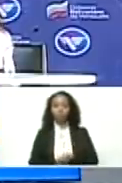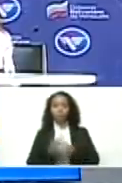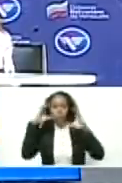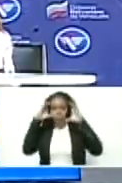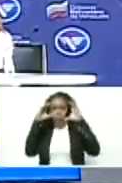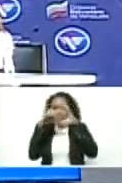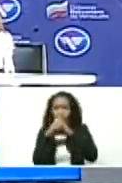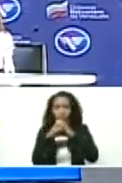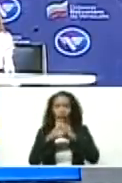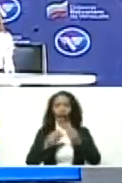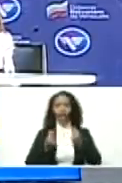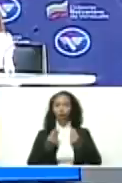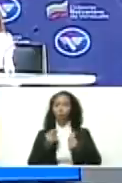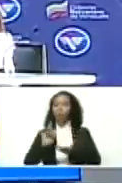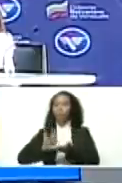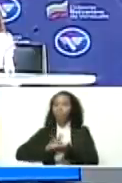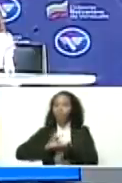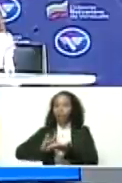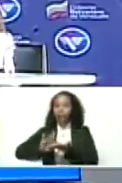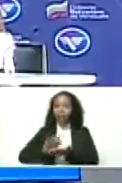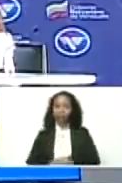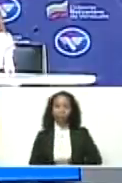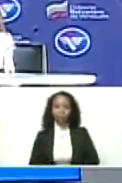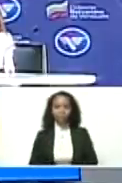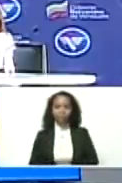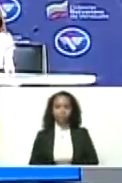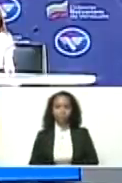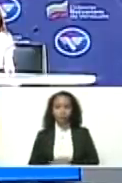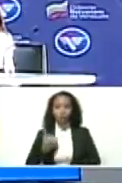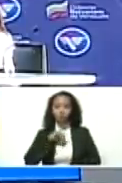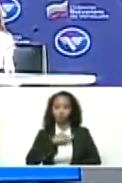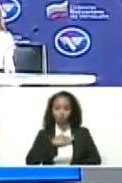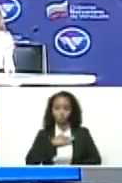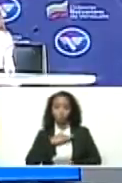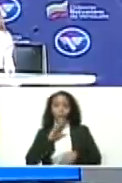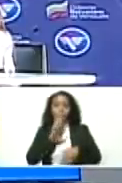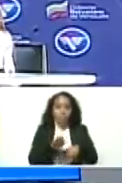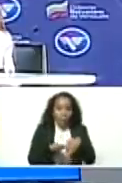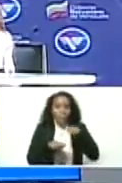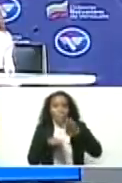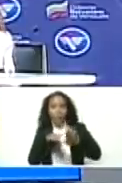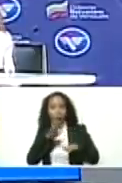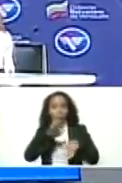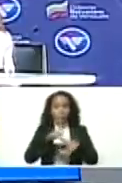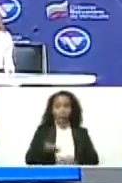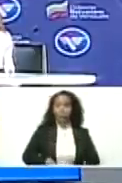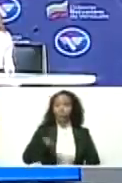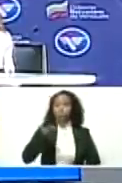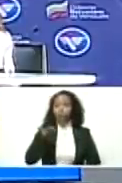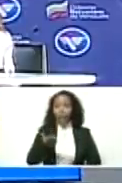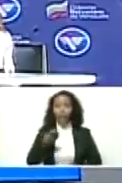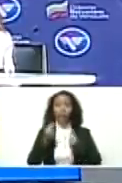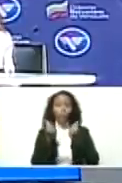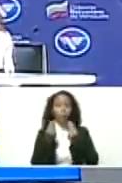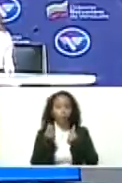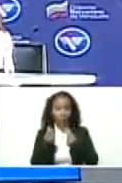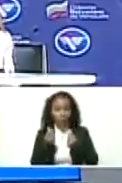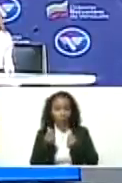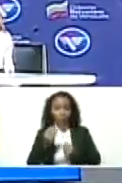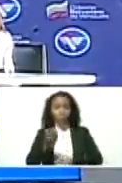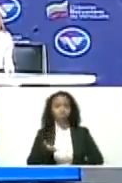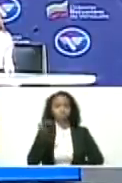a la economía digital. Hemos dado pasos importantes del Bolívar Digital